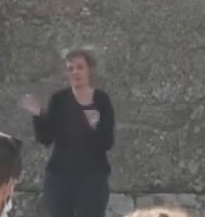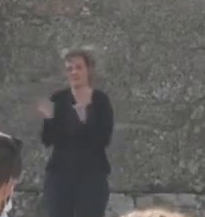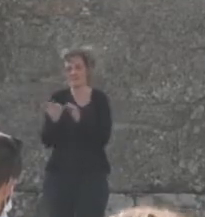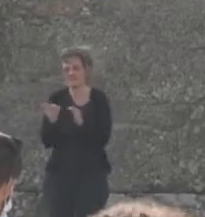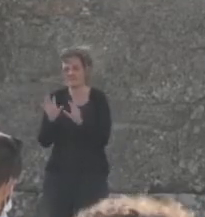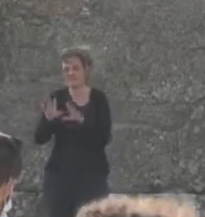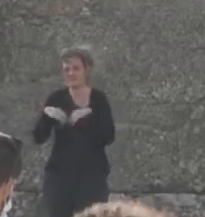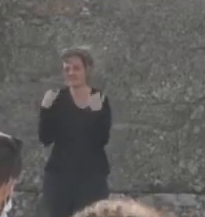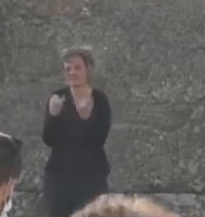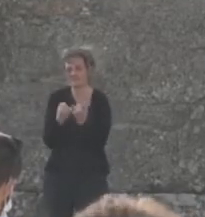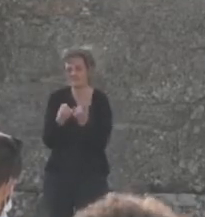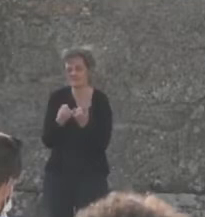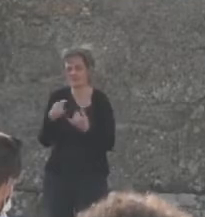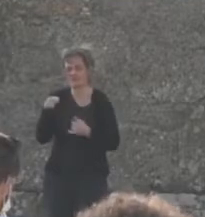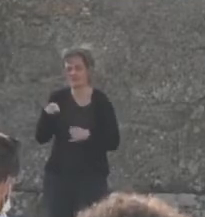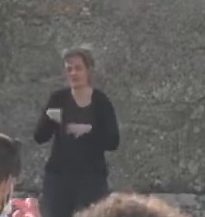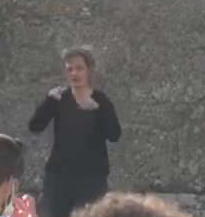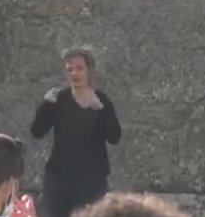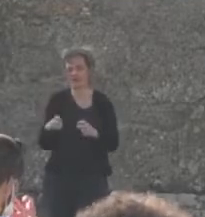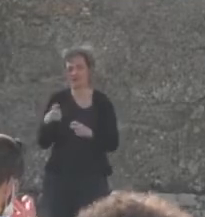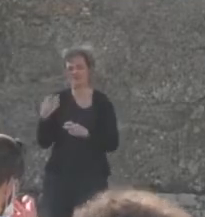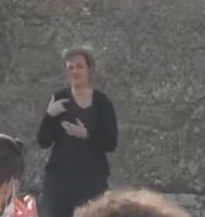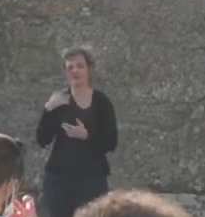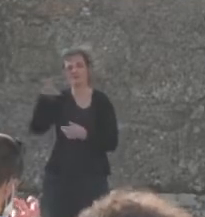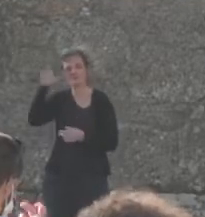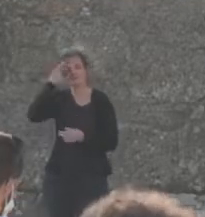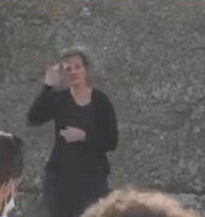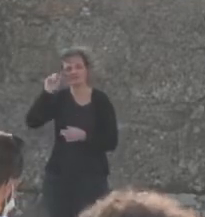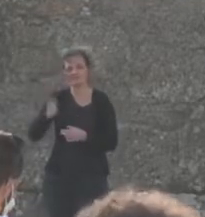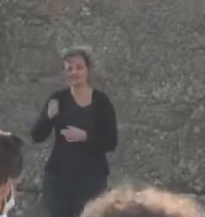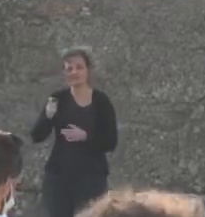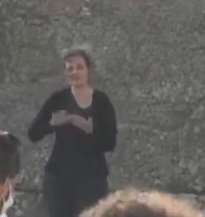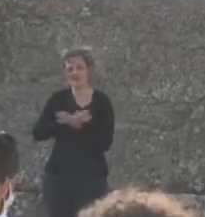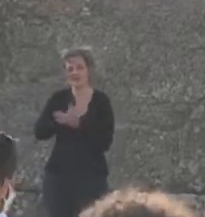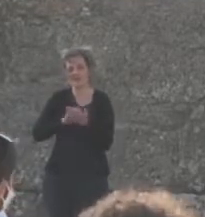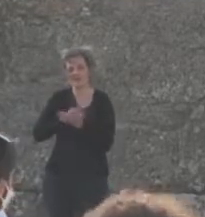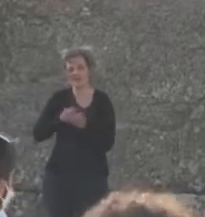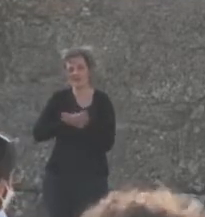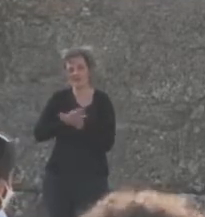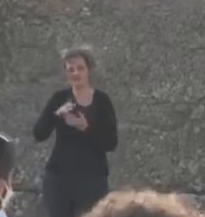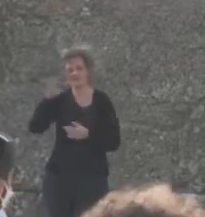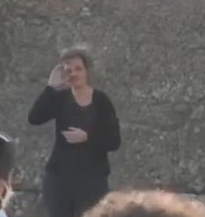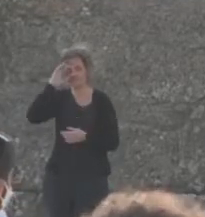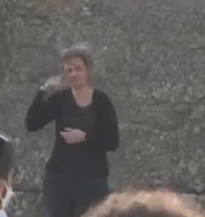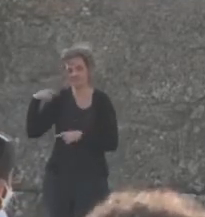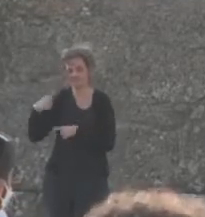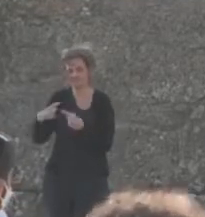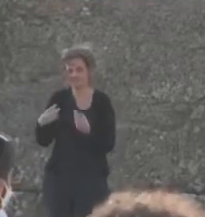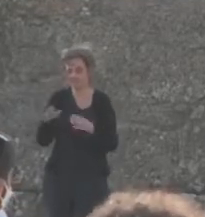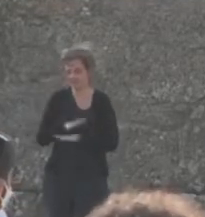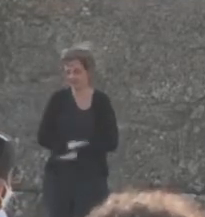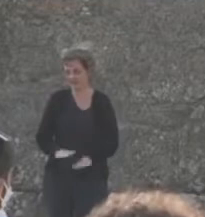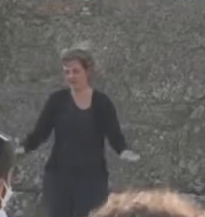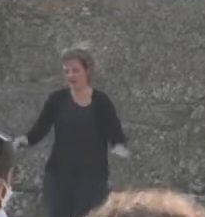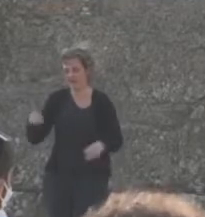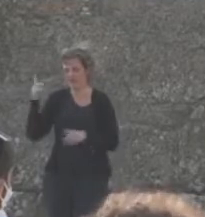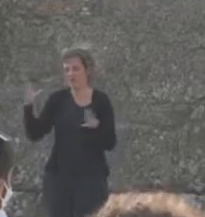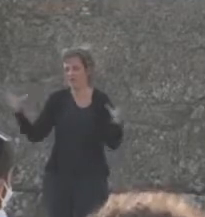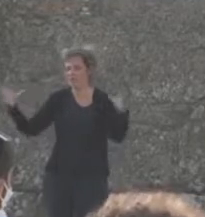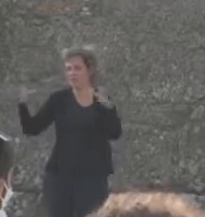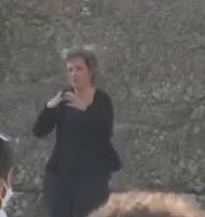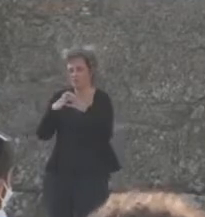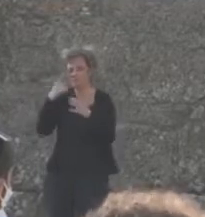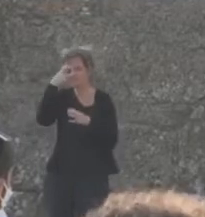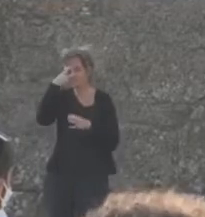Simón, aquel lazareto do que tanto oímos falar de rapaces. Xuntamos moitos veciños, algúns aínda recordaban